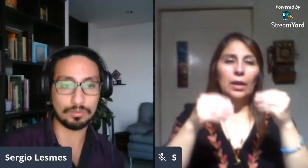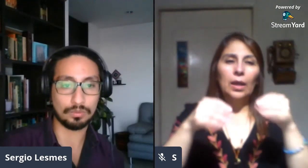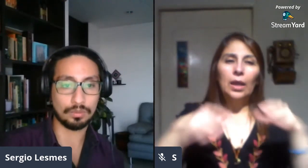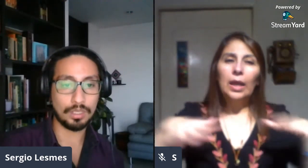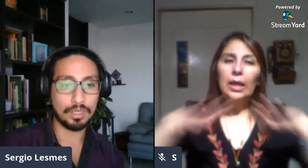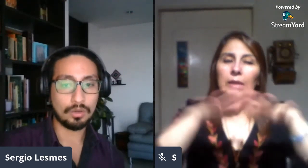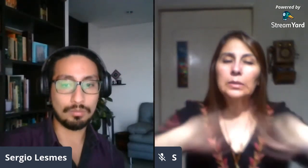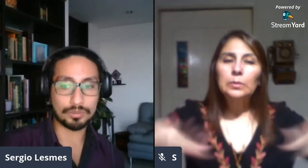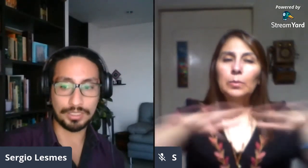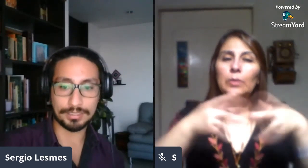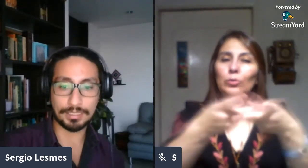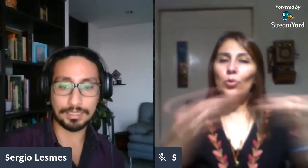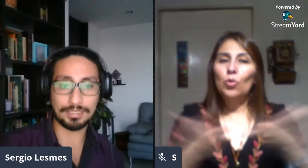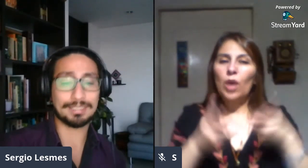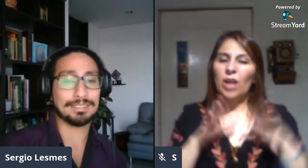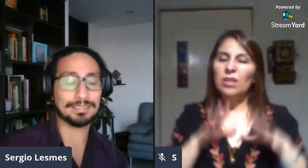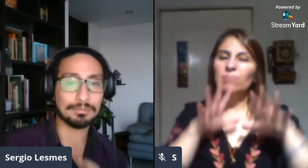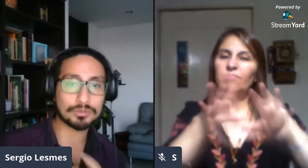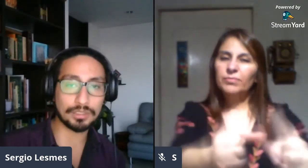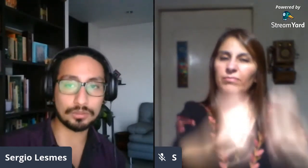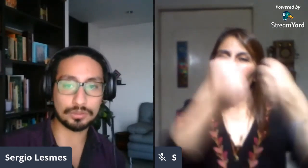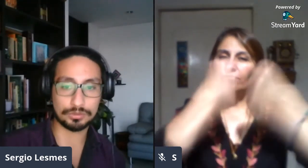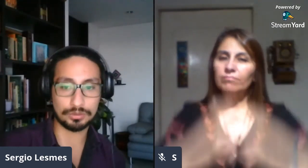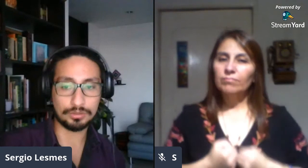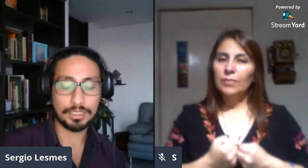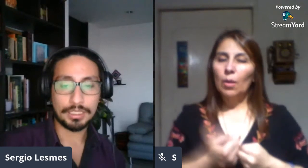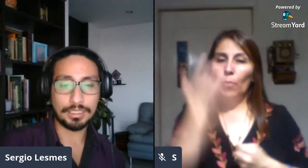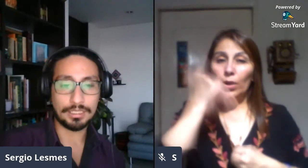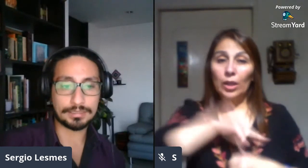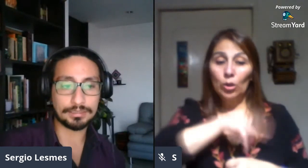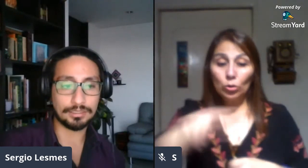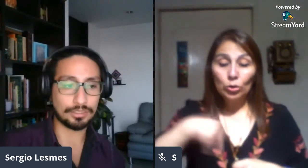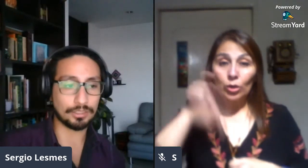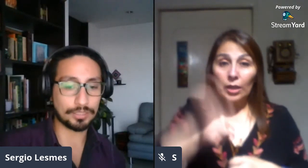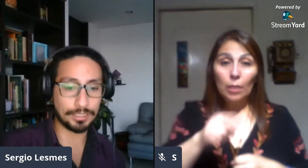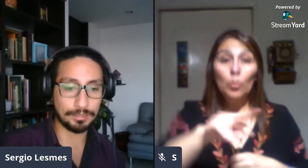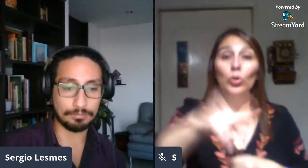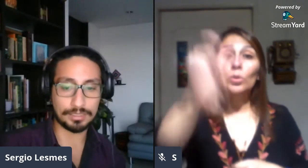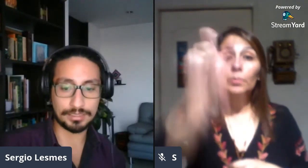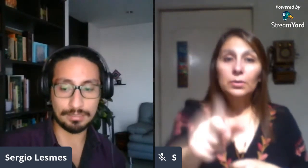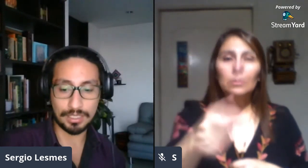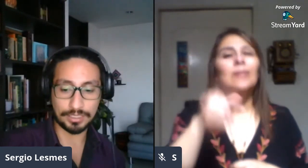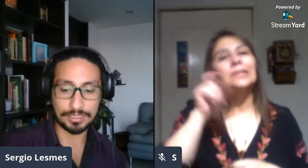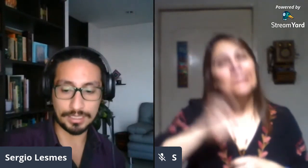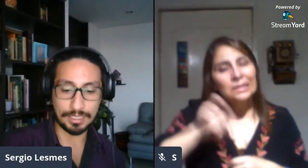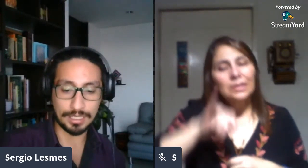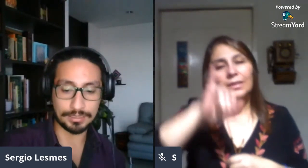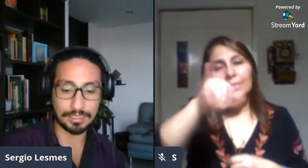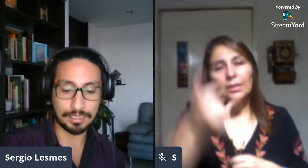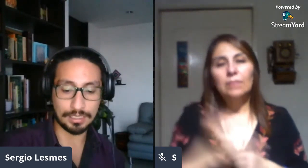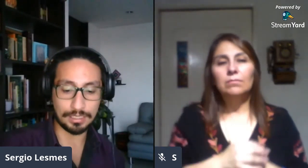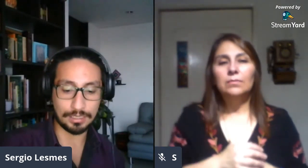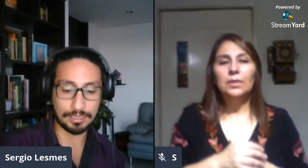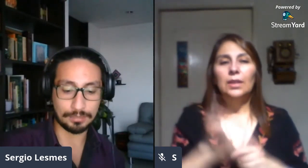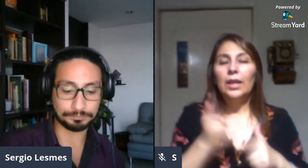pensarnos como seres que necesitamos de otros, ¿no? Y en ese sentido creo que ese llamado que hace